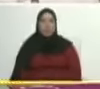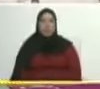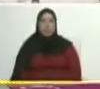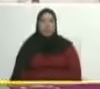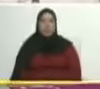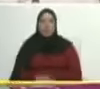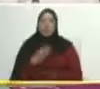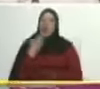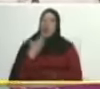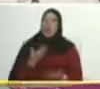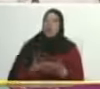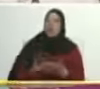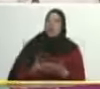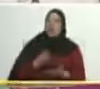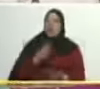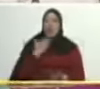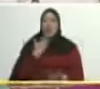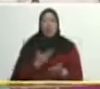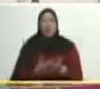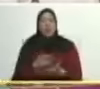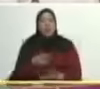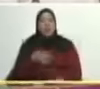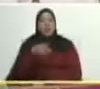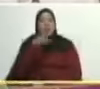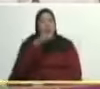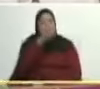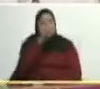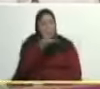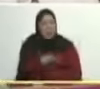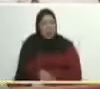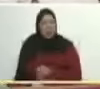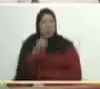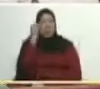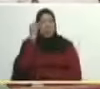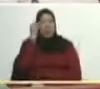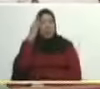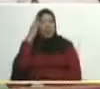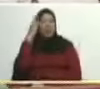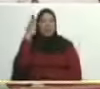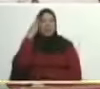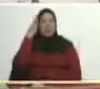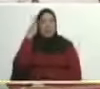Muchas gracias a esta fuente de sabiduría ancestral que es